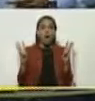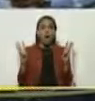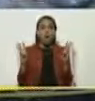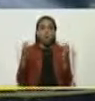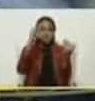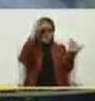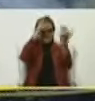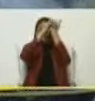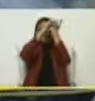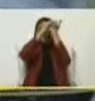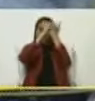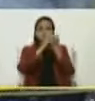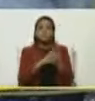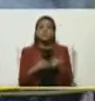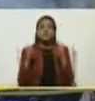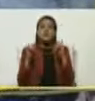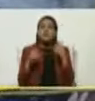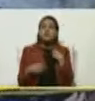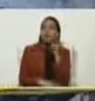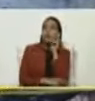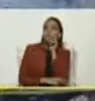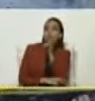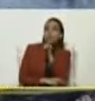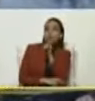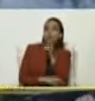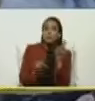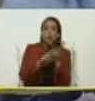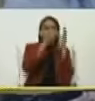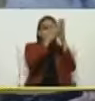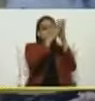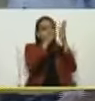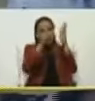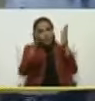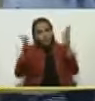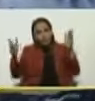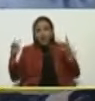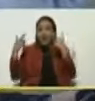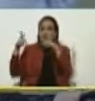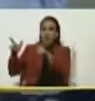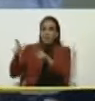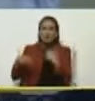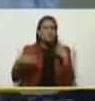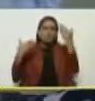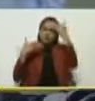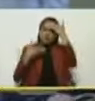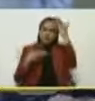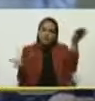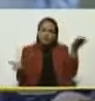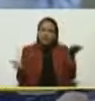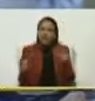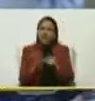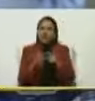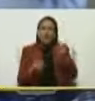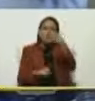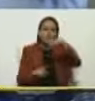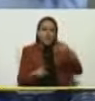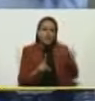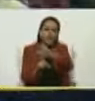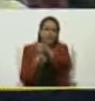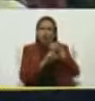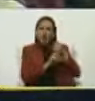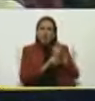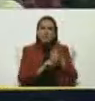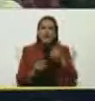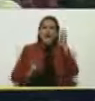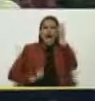Y ver, no sé de dónde sacaron al actor, sí sé porque lo conozco. Es igualito a